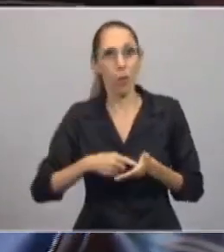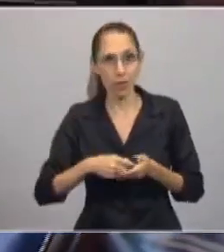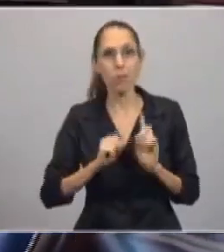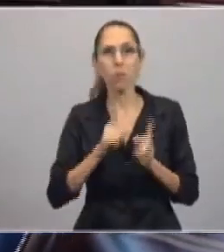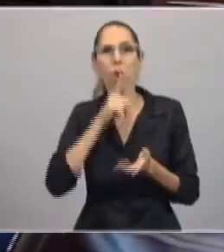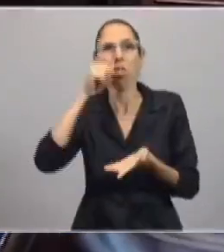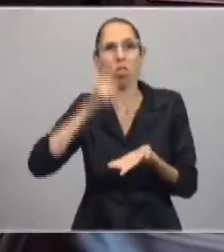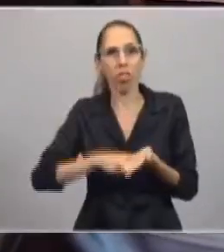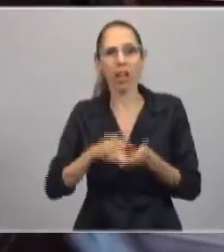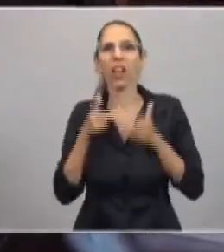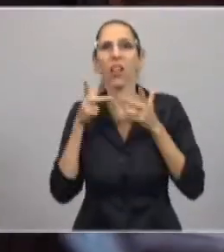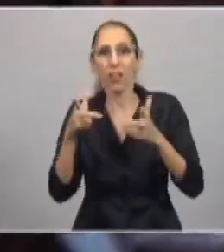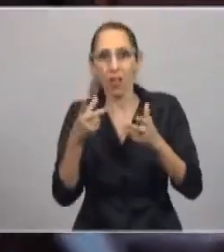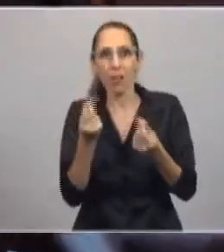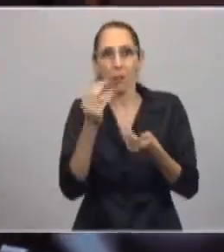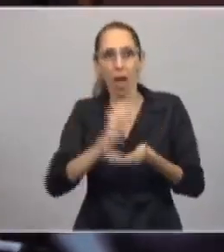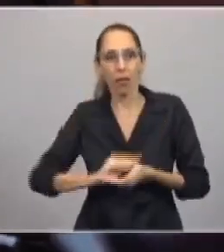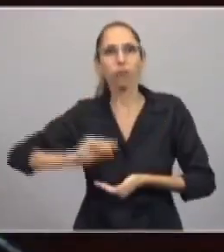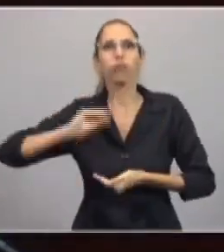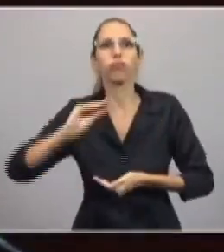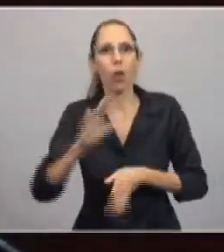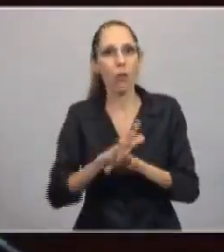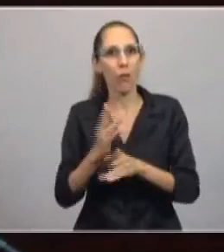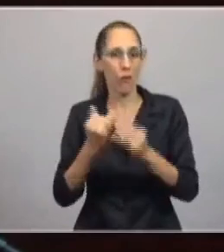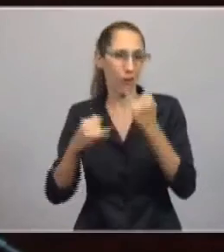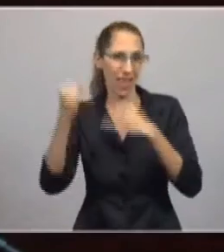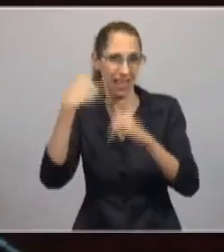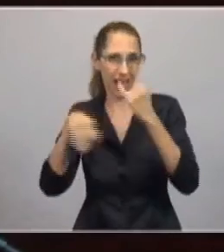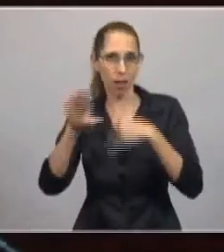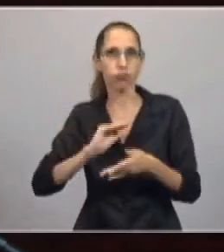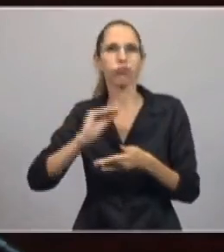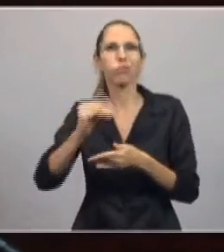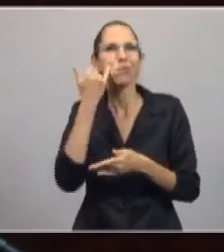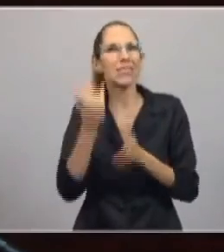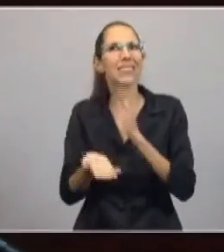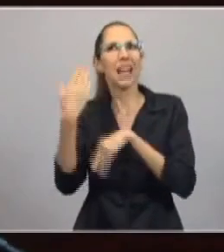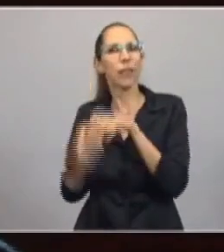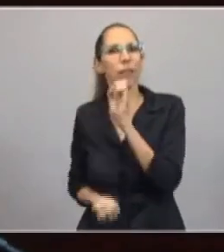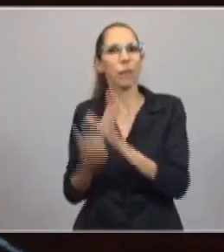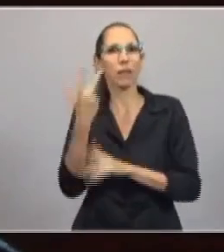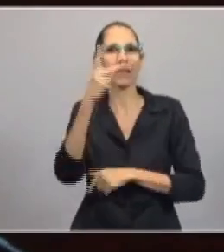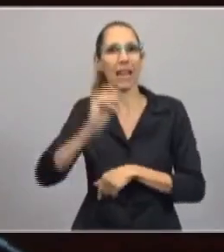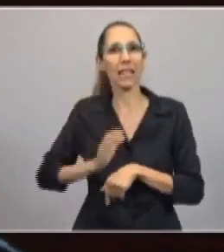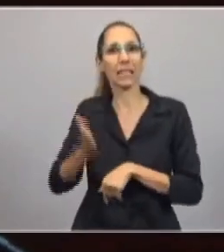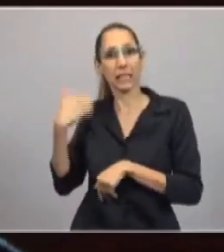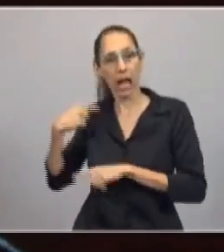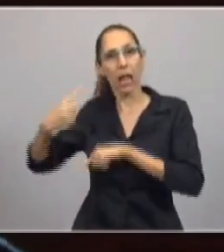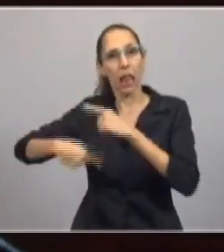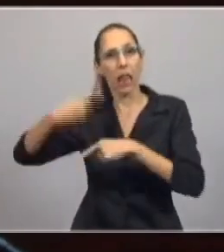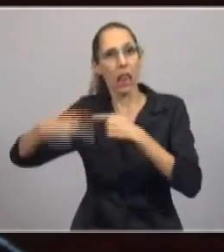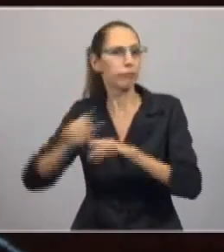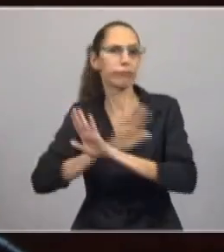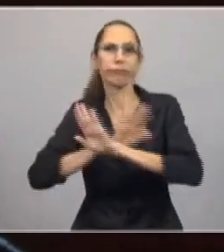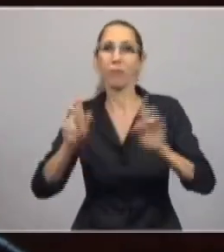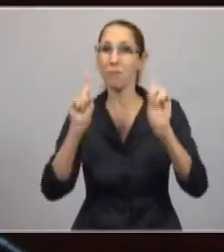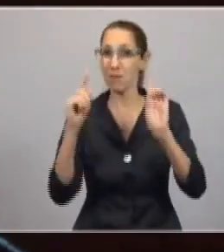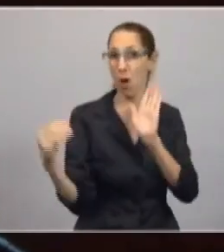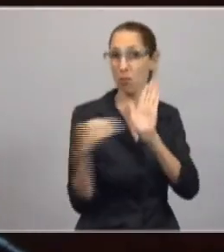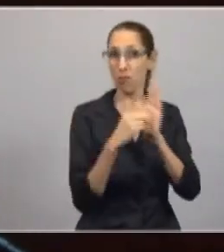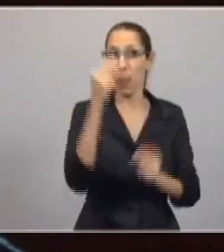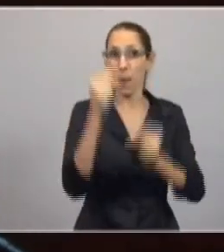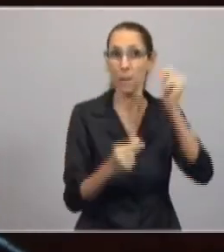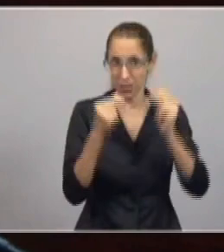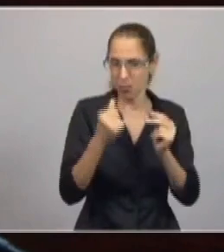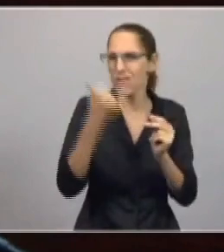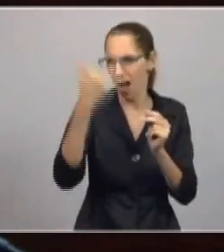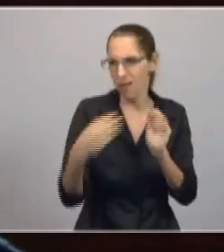el Fondo de Fortalecimiento Fiscal que viene recibiendo hace 3 años, que estaba en el presupuesto e incluso en la